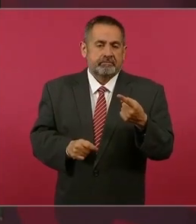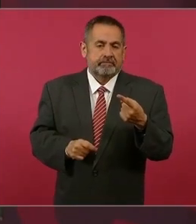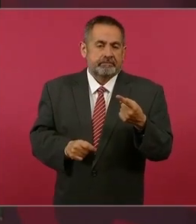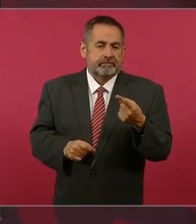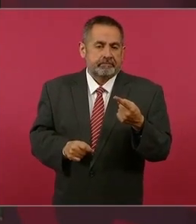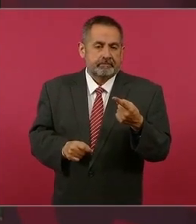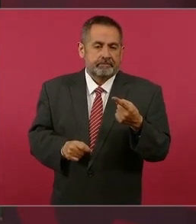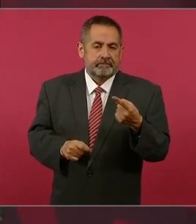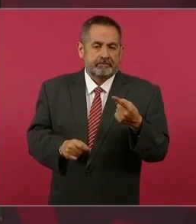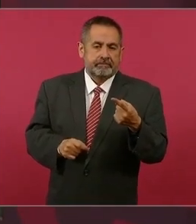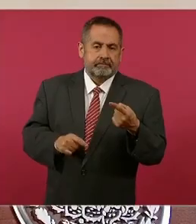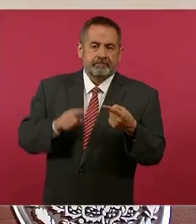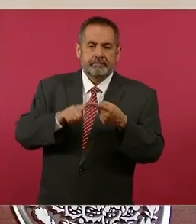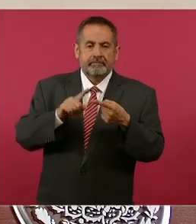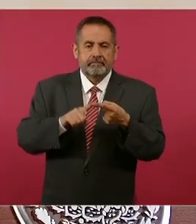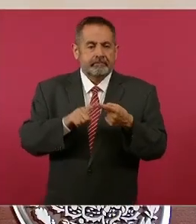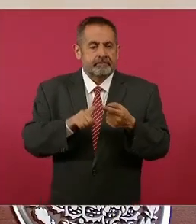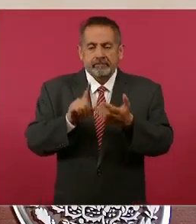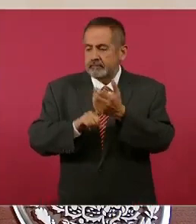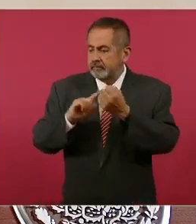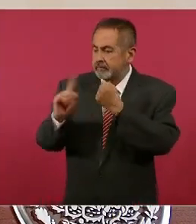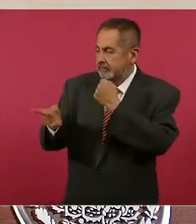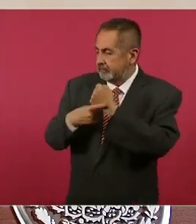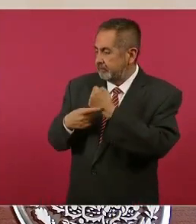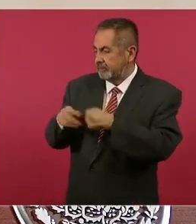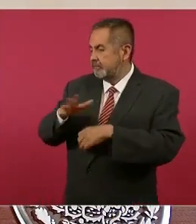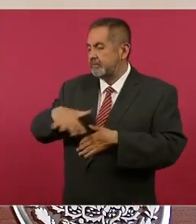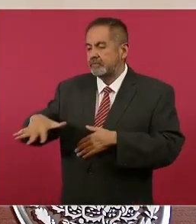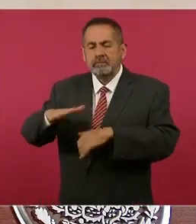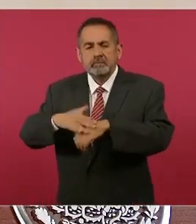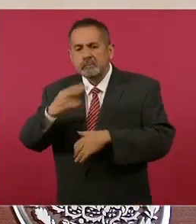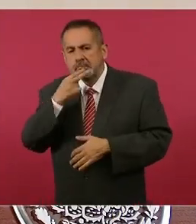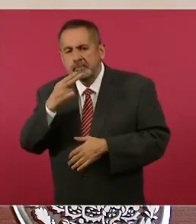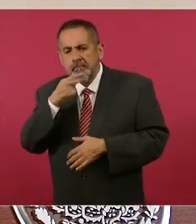es el de las causas del consumo,